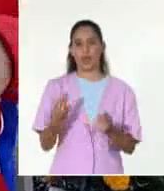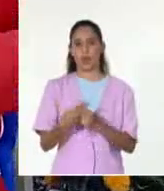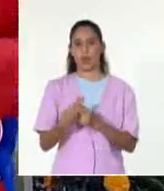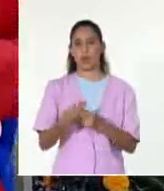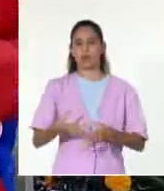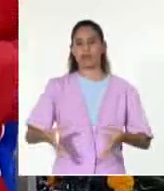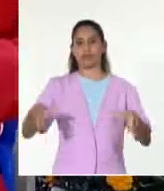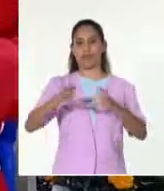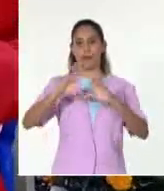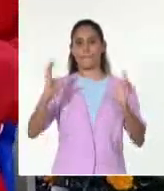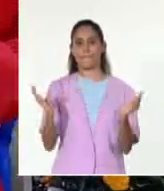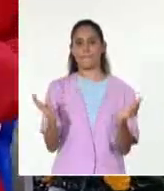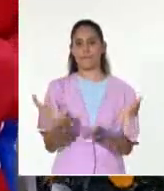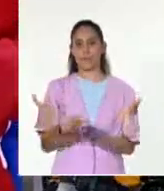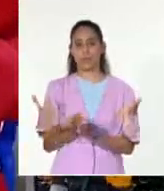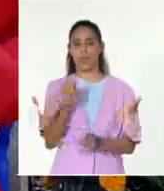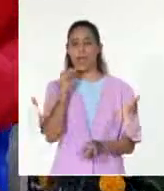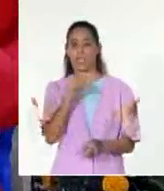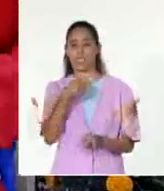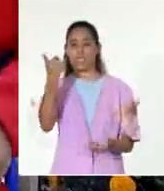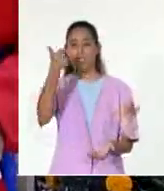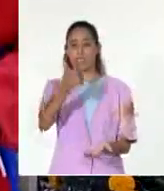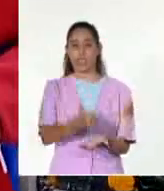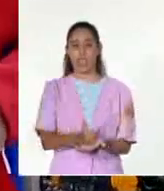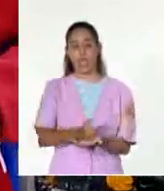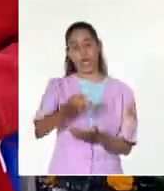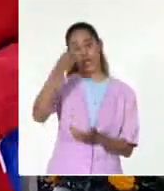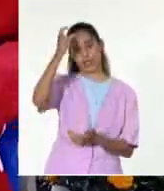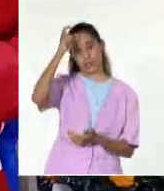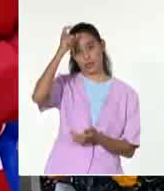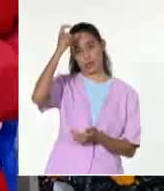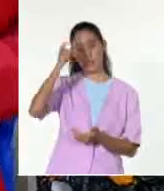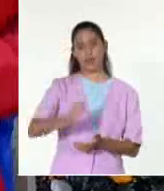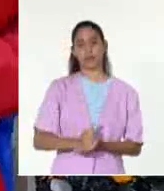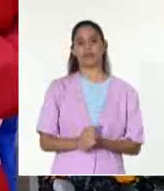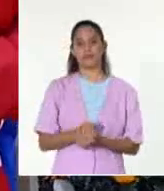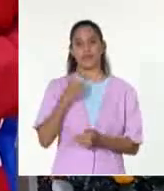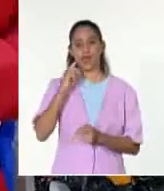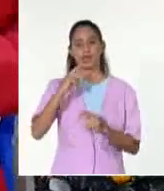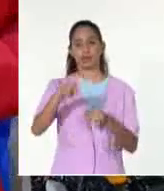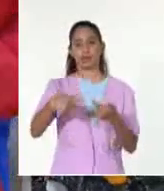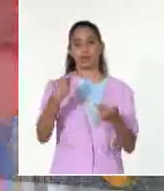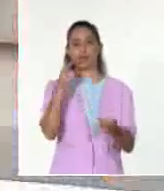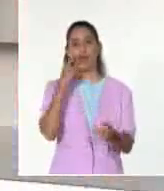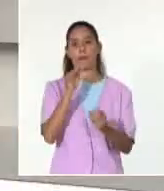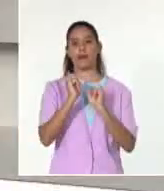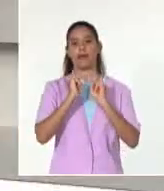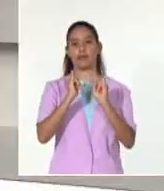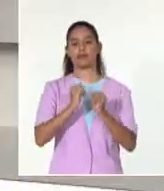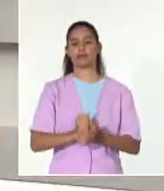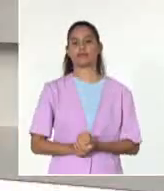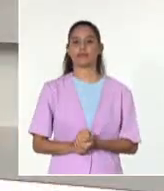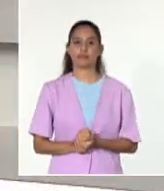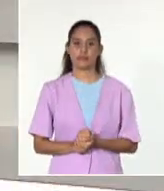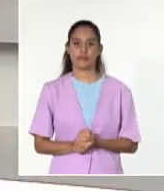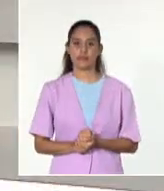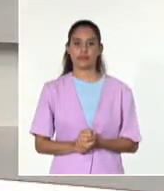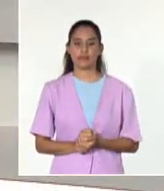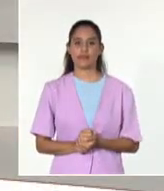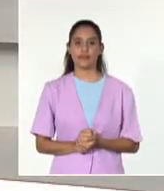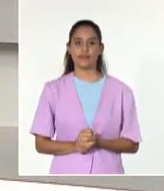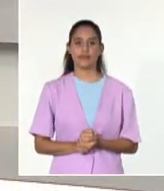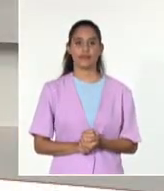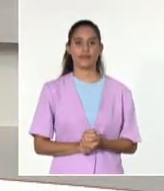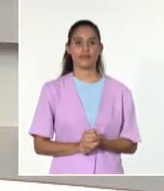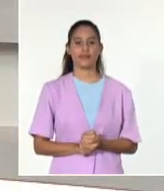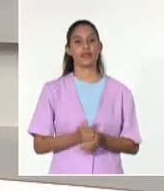desde aquí, desde Ankara, la capital turca. Yo ahora te devuelvo la señal hacia los estudios centrales. Y esperamos, Duanis,